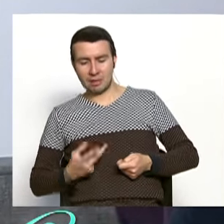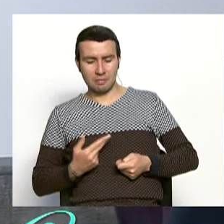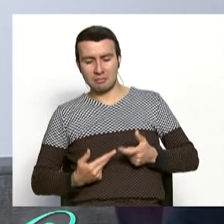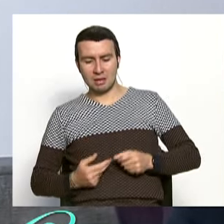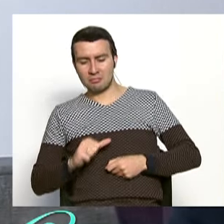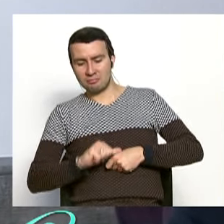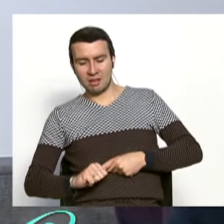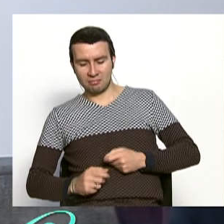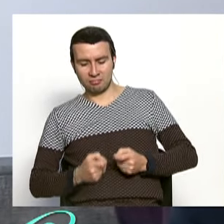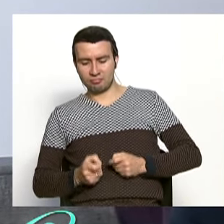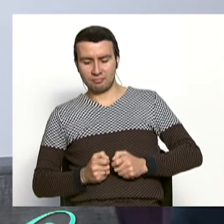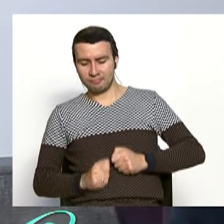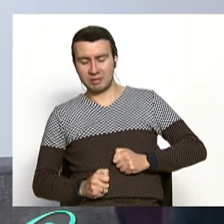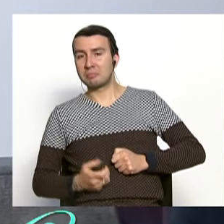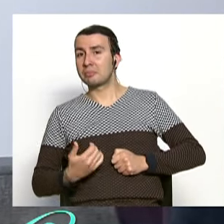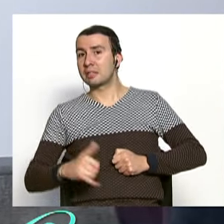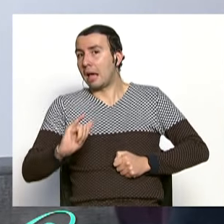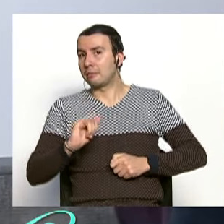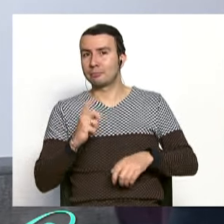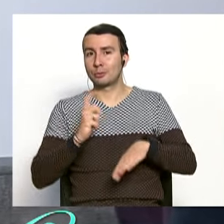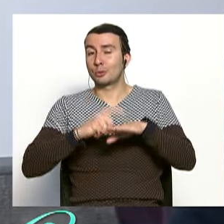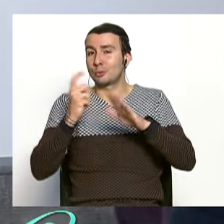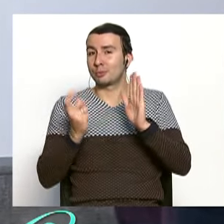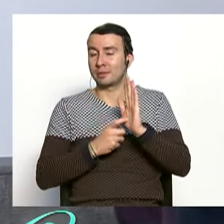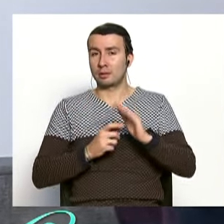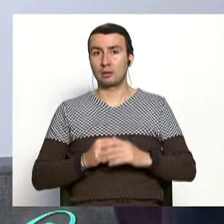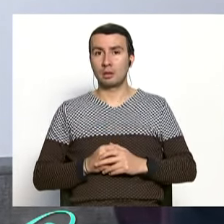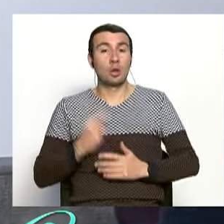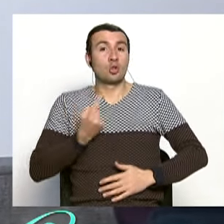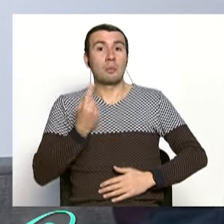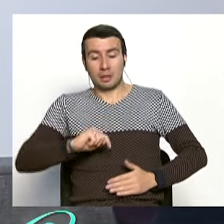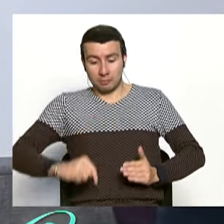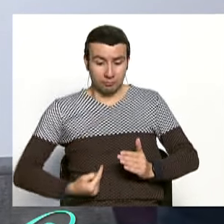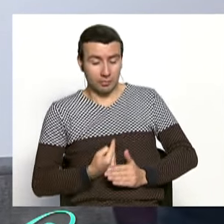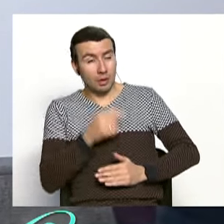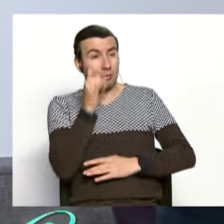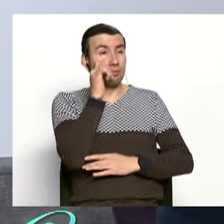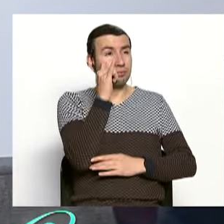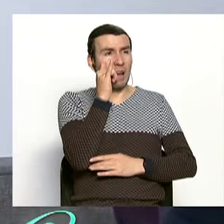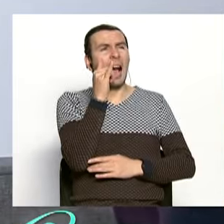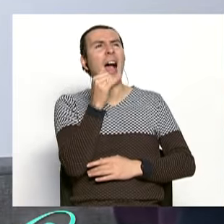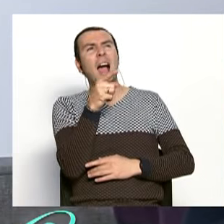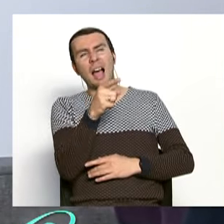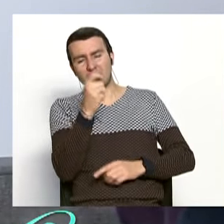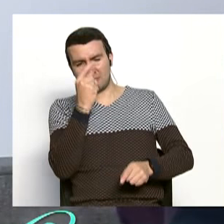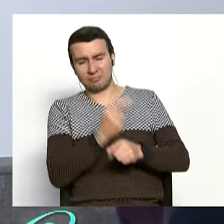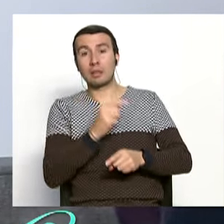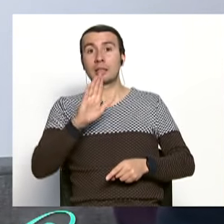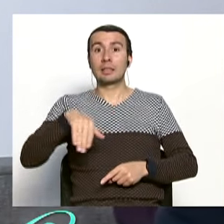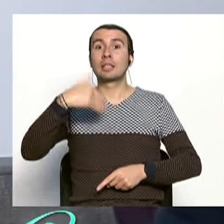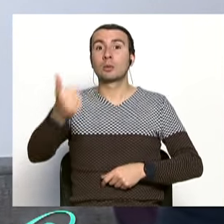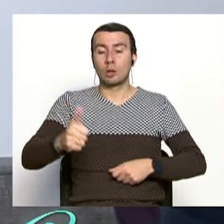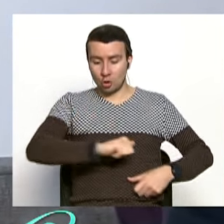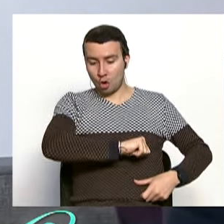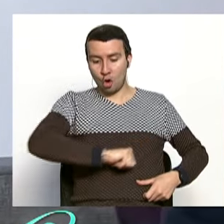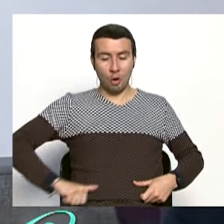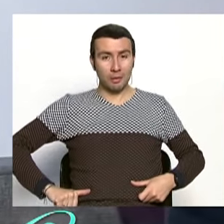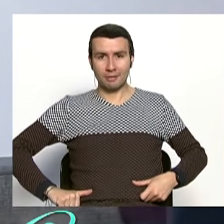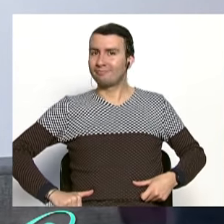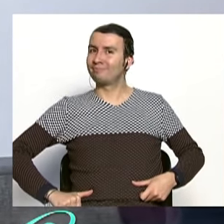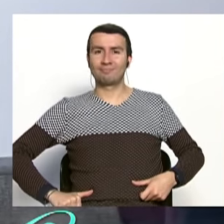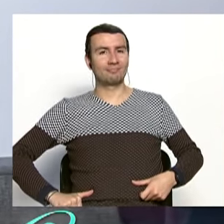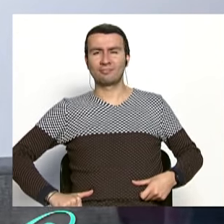quiere decir no hacemos ya mucho laparoscopia para decir que tiene la paciente y después operarla de lo